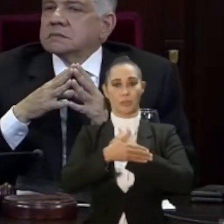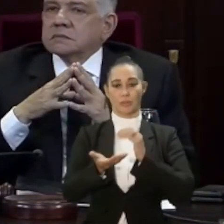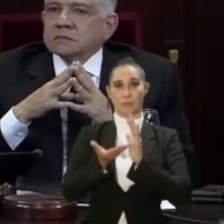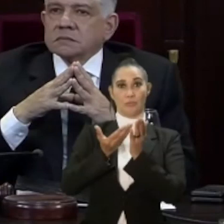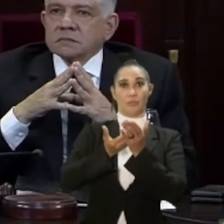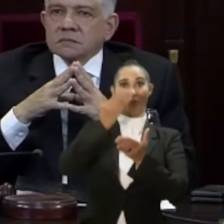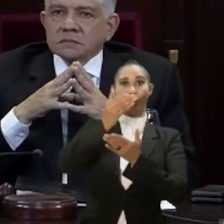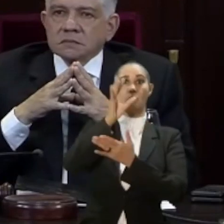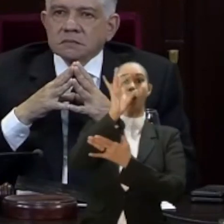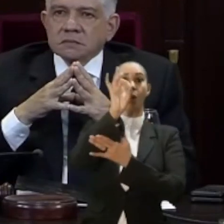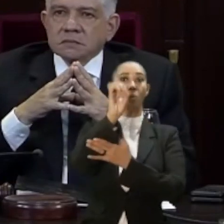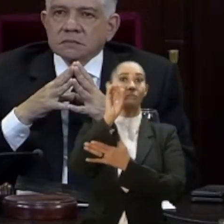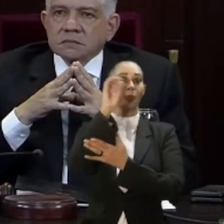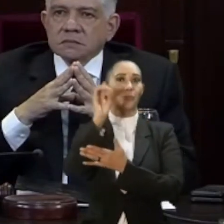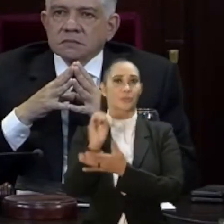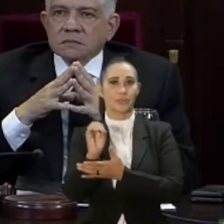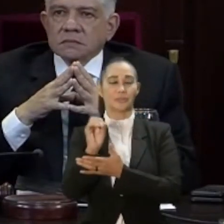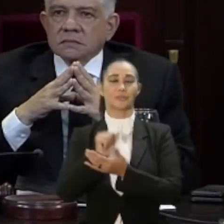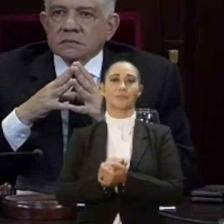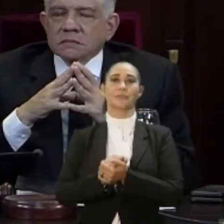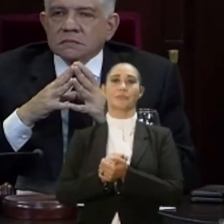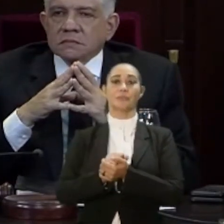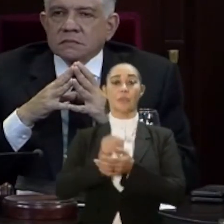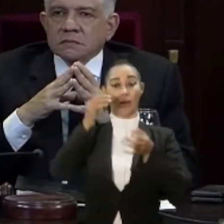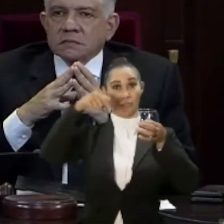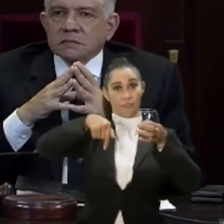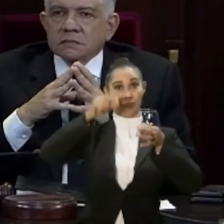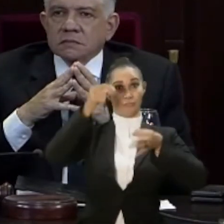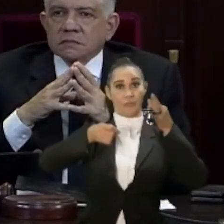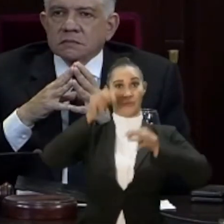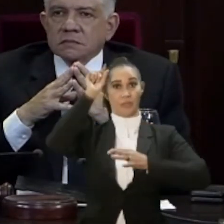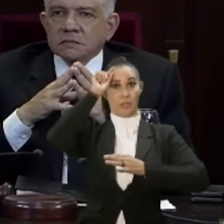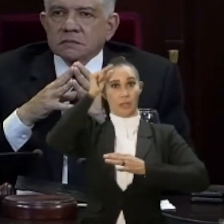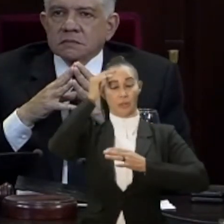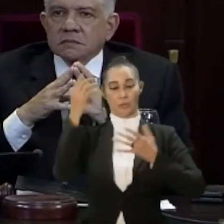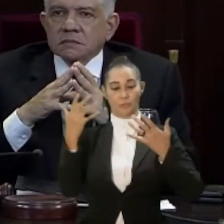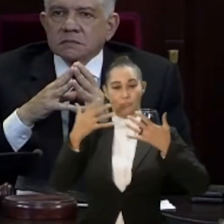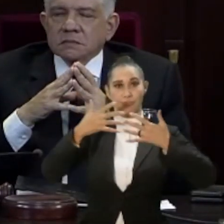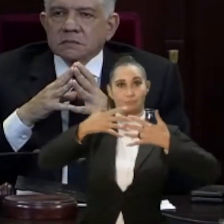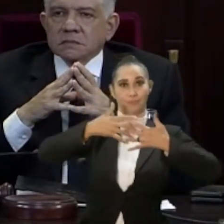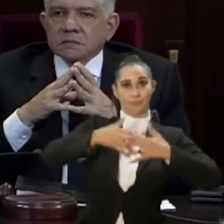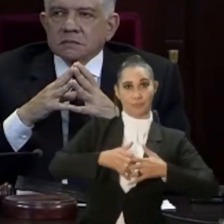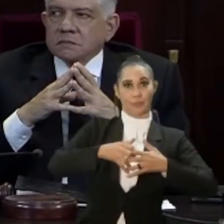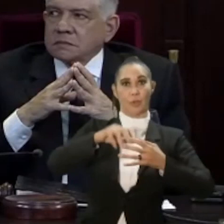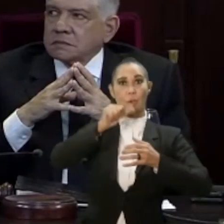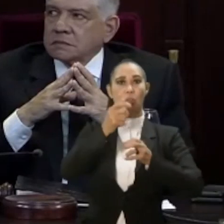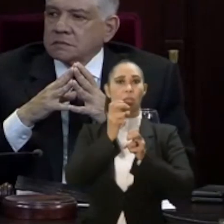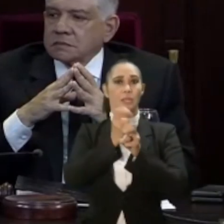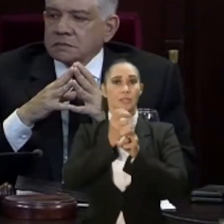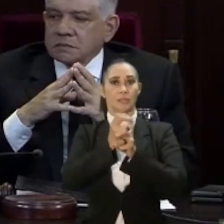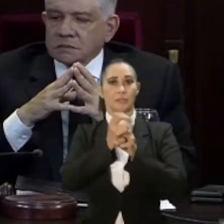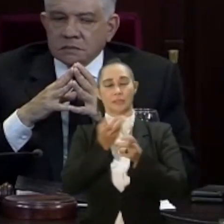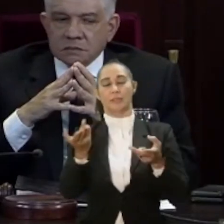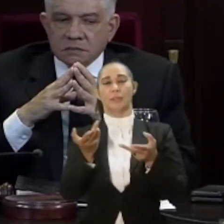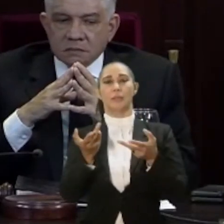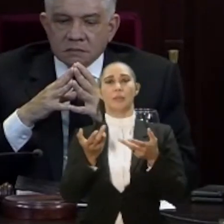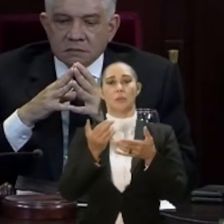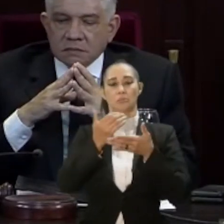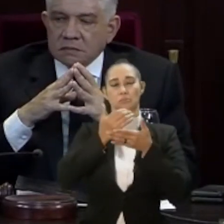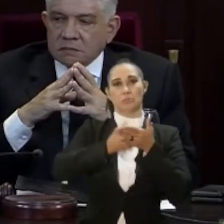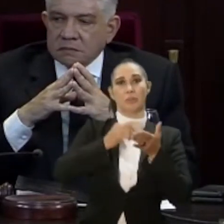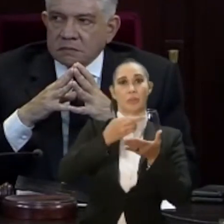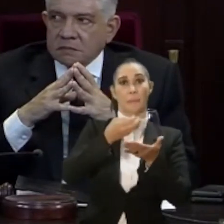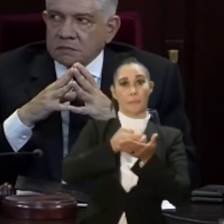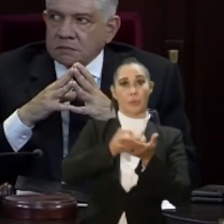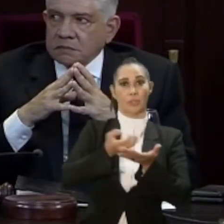8%. Las acciones de política fiscal del gobierno, combinadas con las necesarias y oportunas medidas restrictivas de